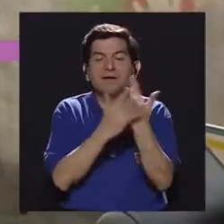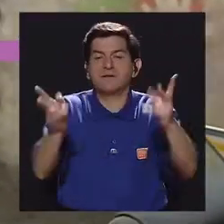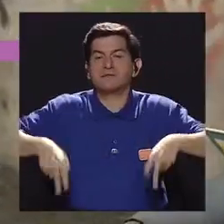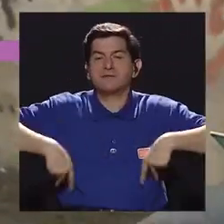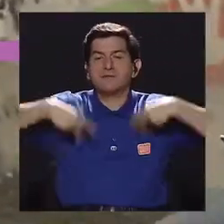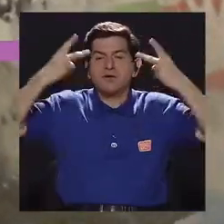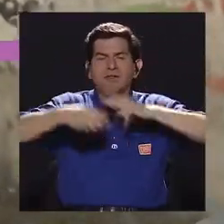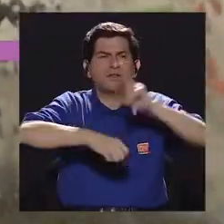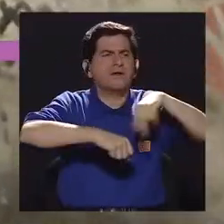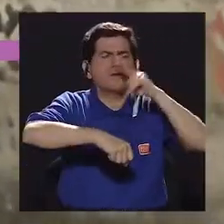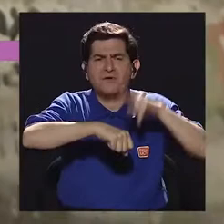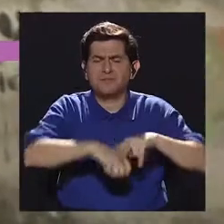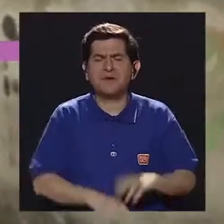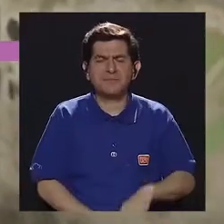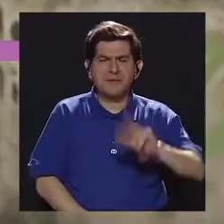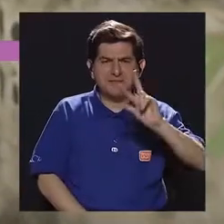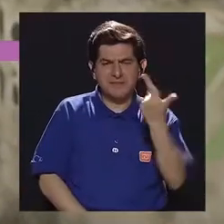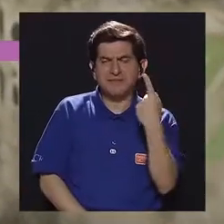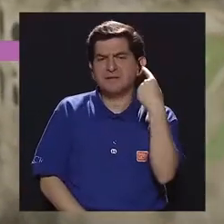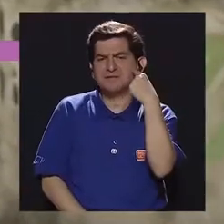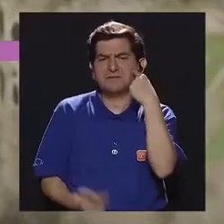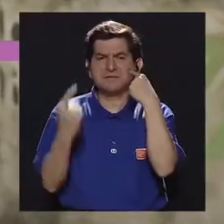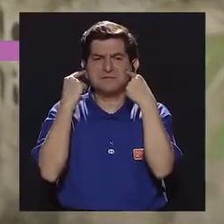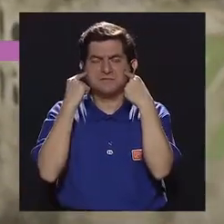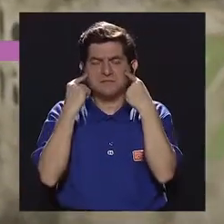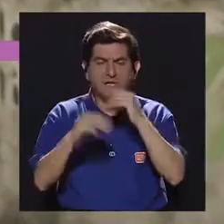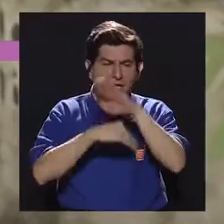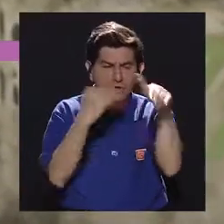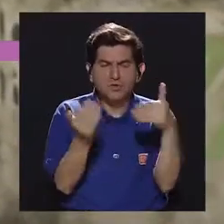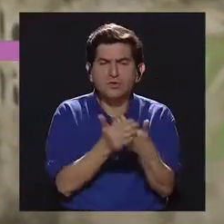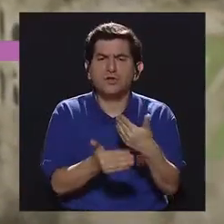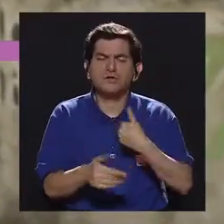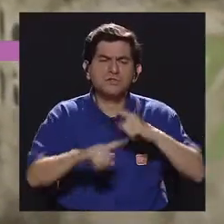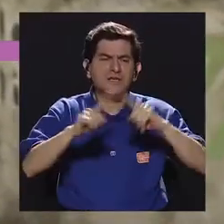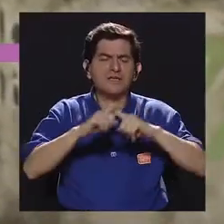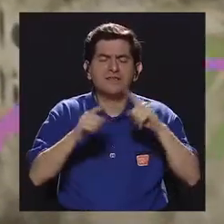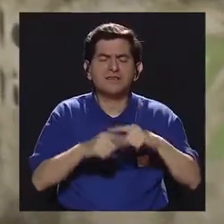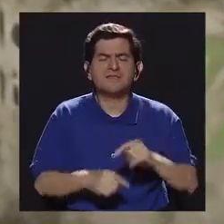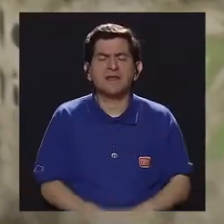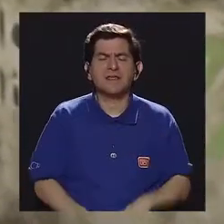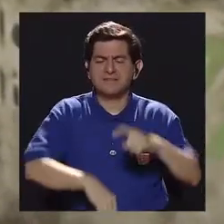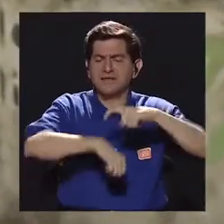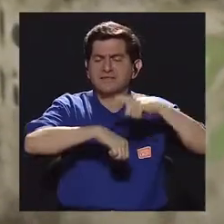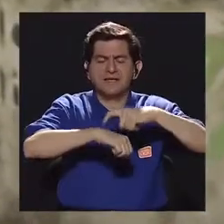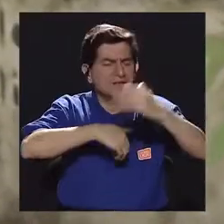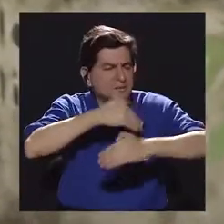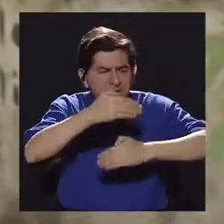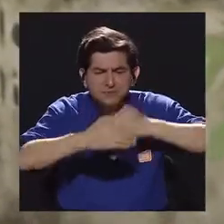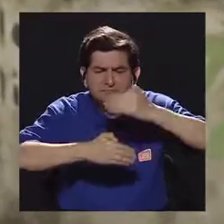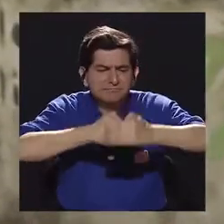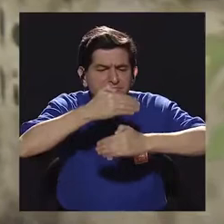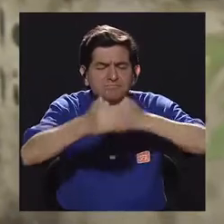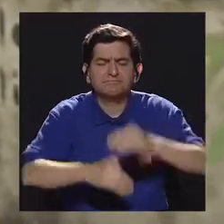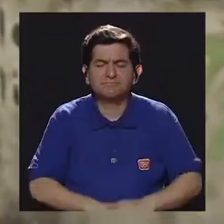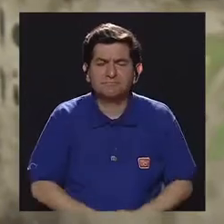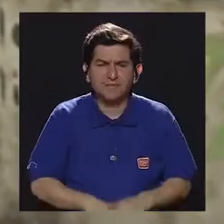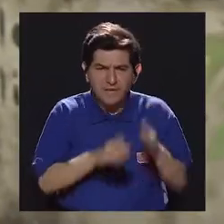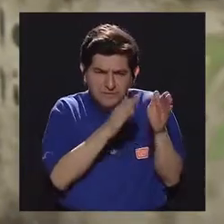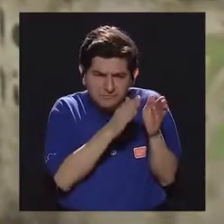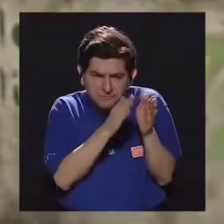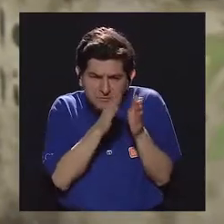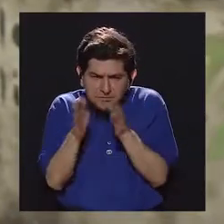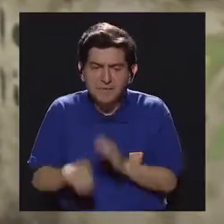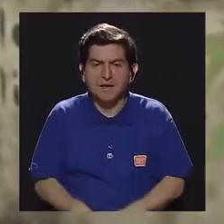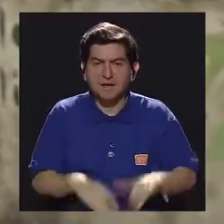el resto de nuestra vida, ¿verdad? Usualmente los terceros molares, todos los dientes sufren diferentes etapas formativas y en un